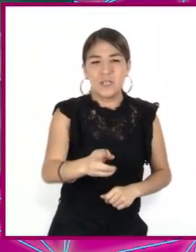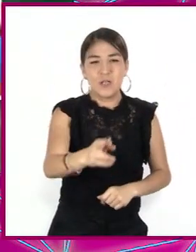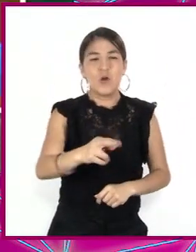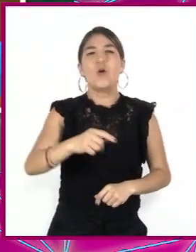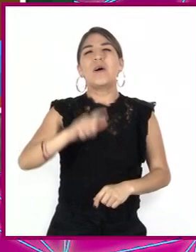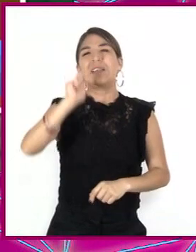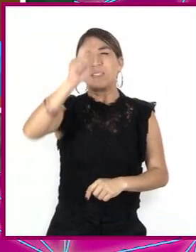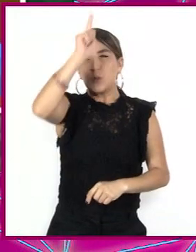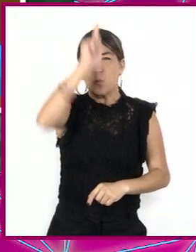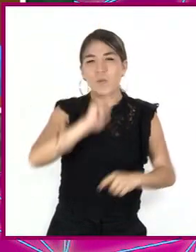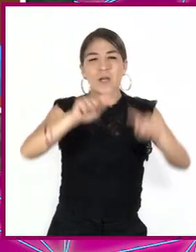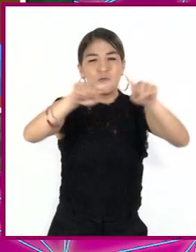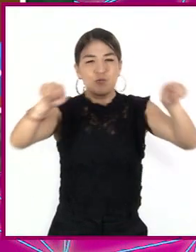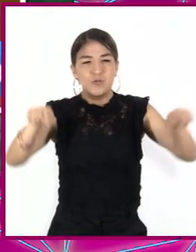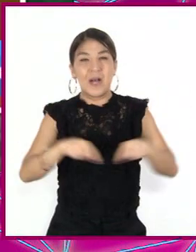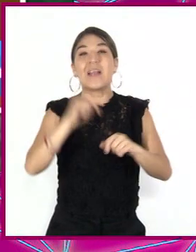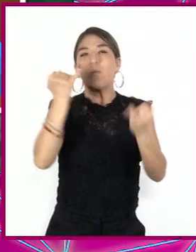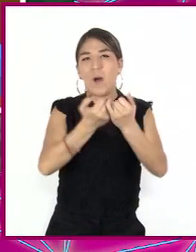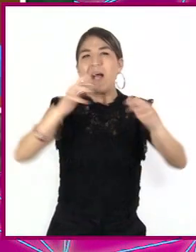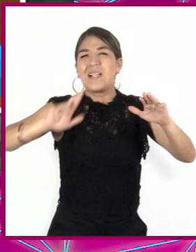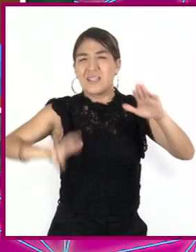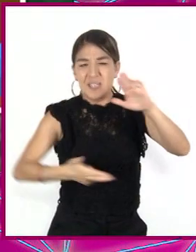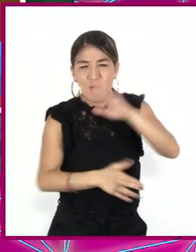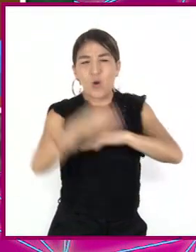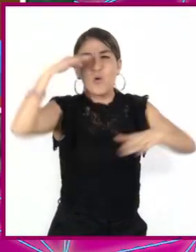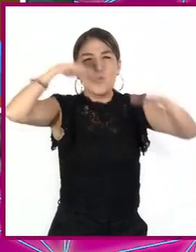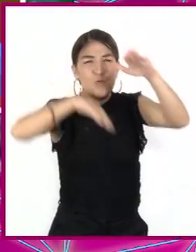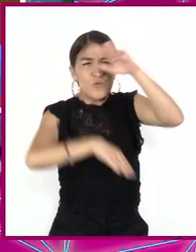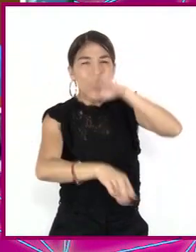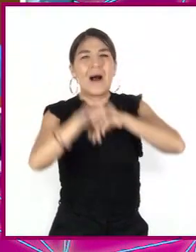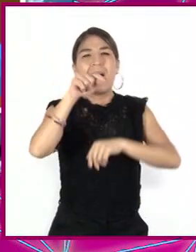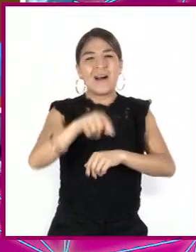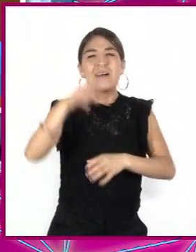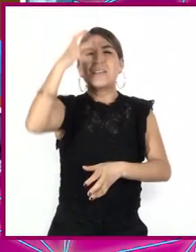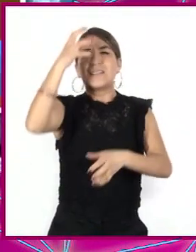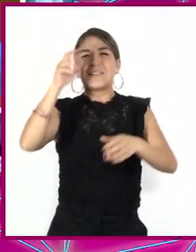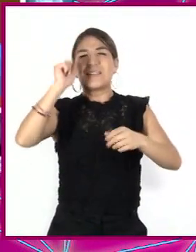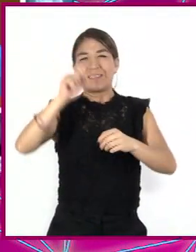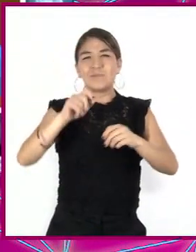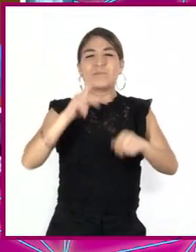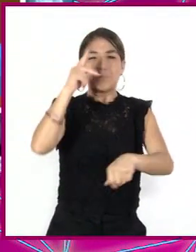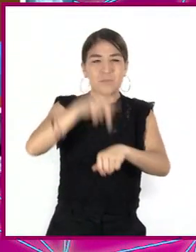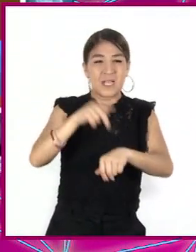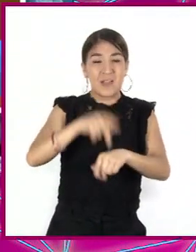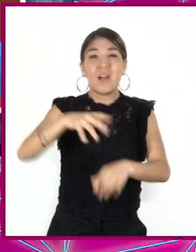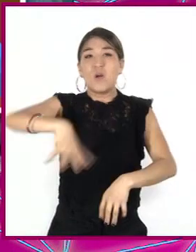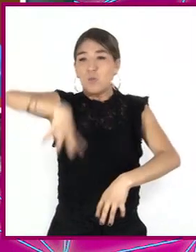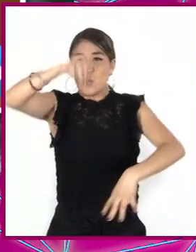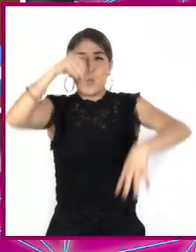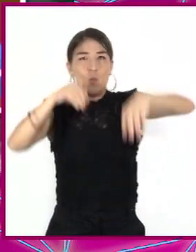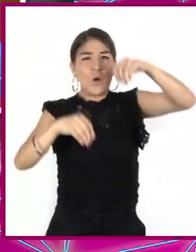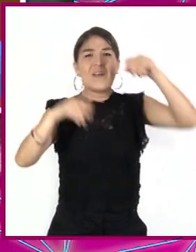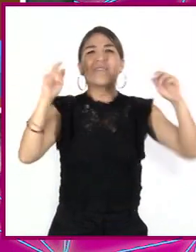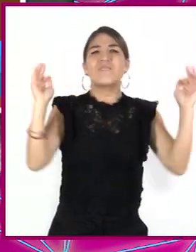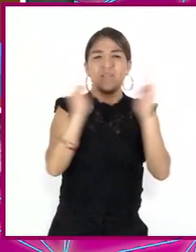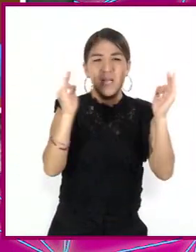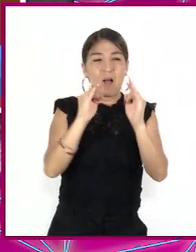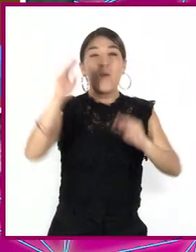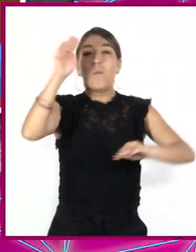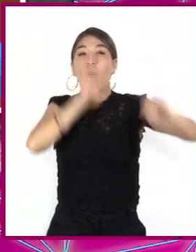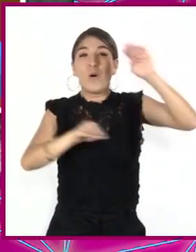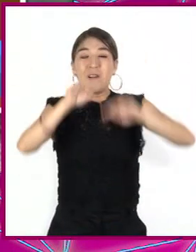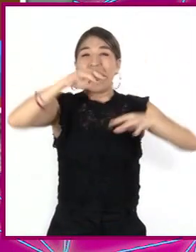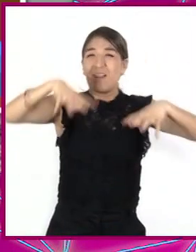aguas subterráneas, de las cuales más de 2/3 partes se encuentra congelada en los glaciares, casquetes polares y montañas